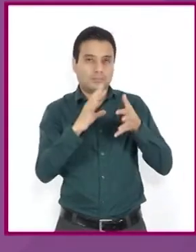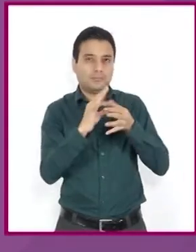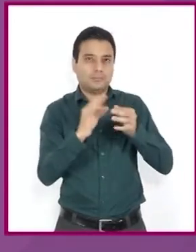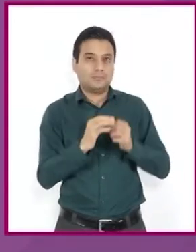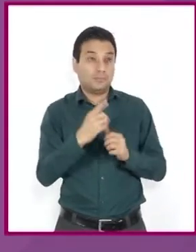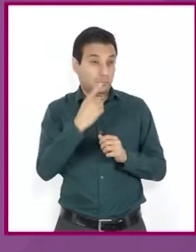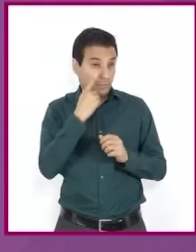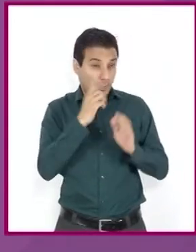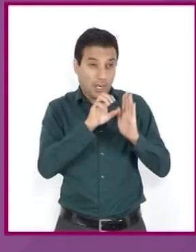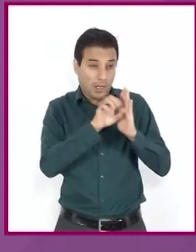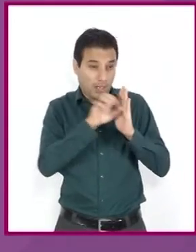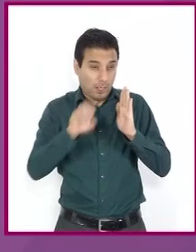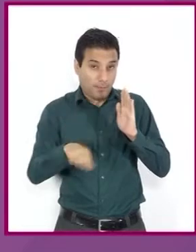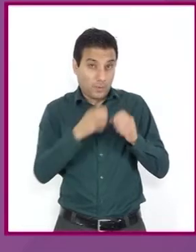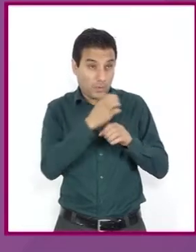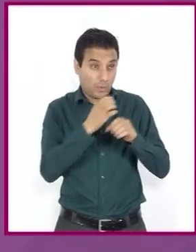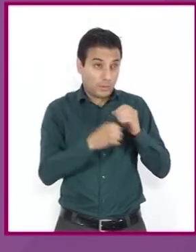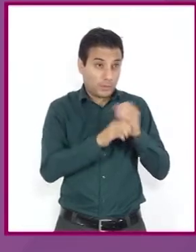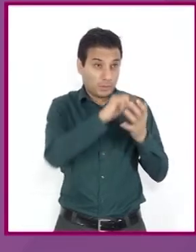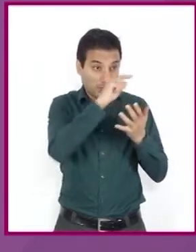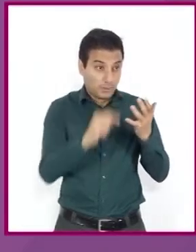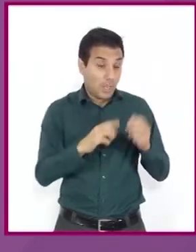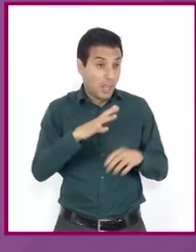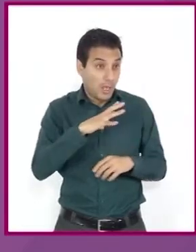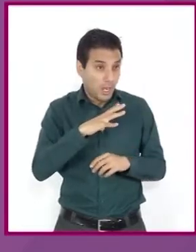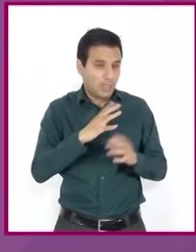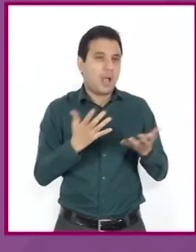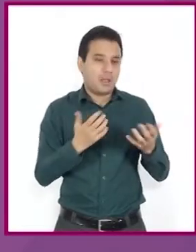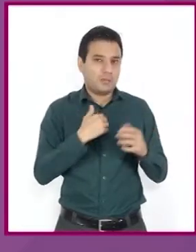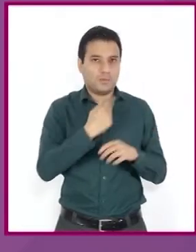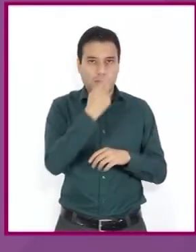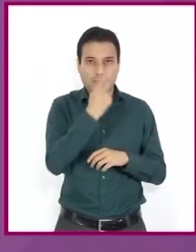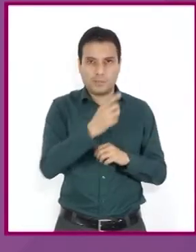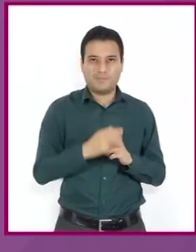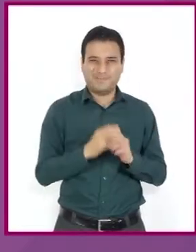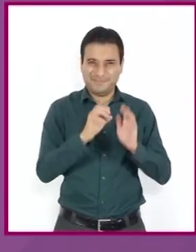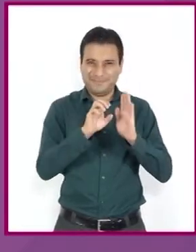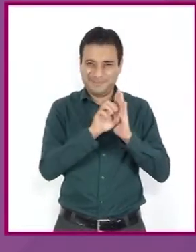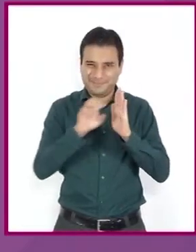tales condiciones, yo puedo decir esta otra, ¿no? Esos 3 ejemplos pues